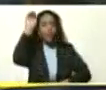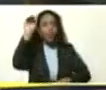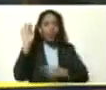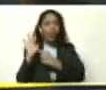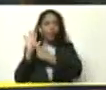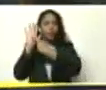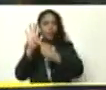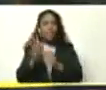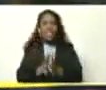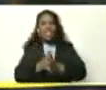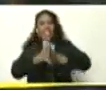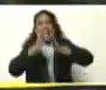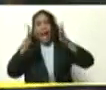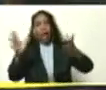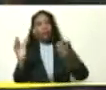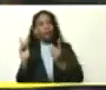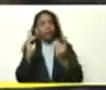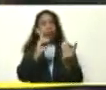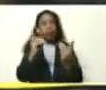gran diálogo